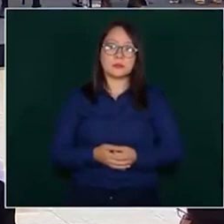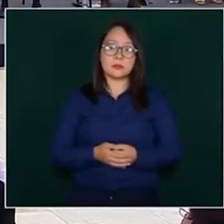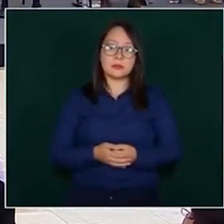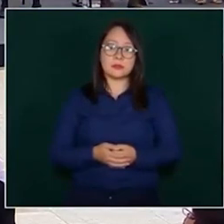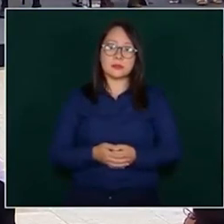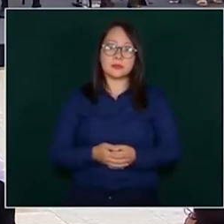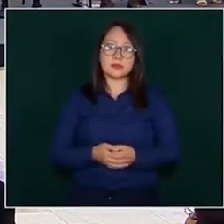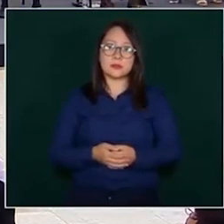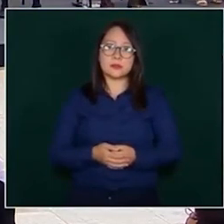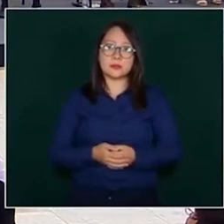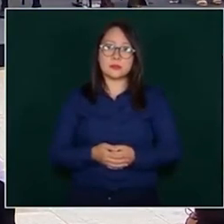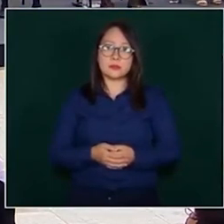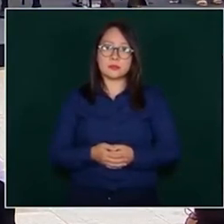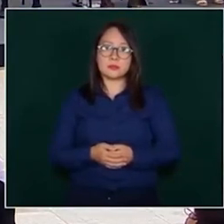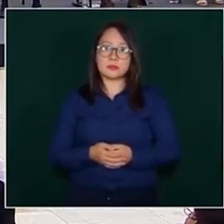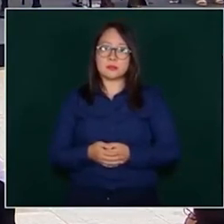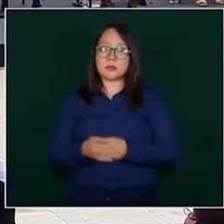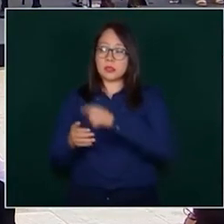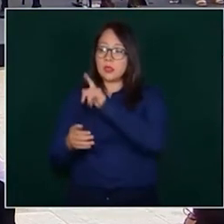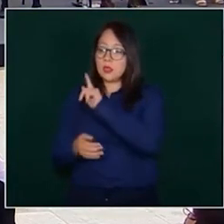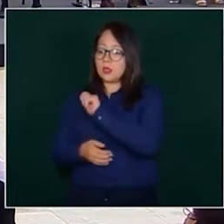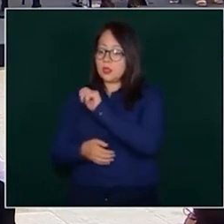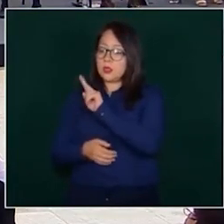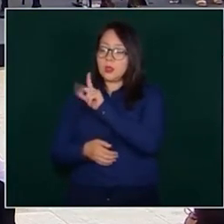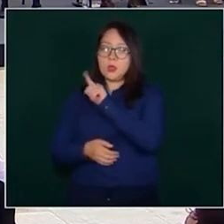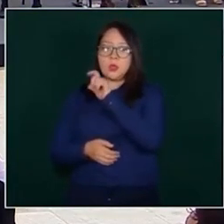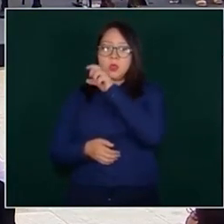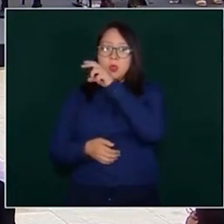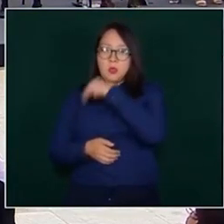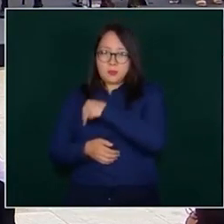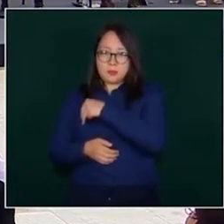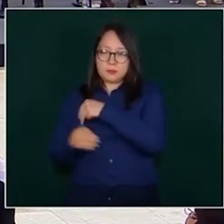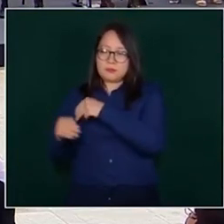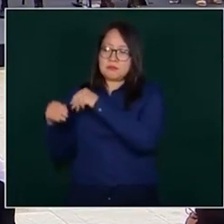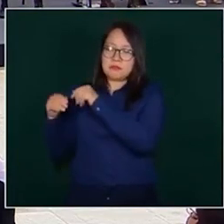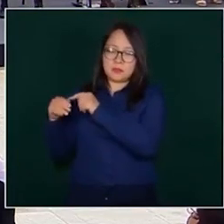que es de Tulum a Cancún, donde hemos tenido más problema,